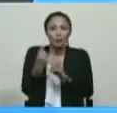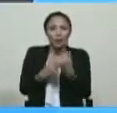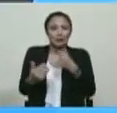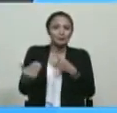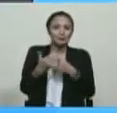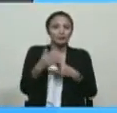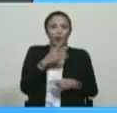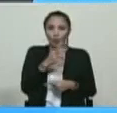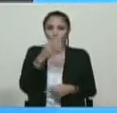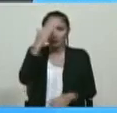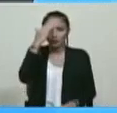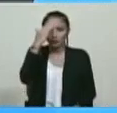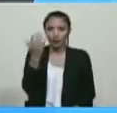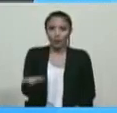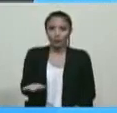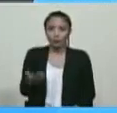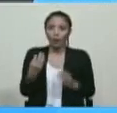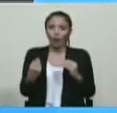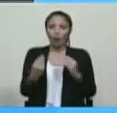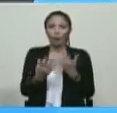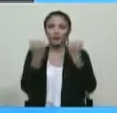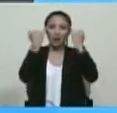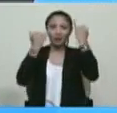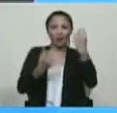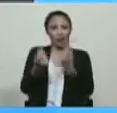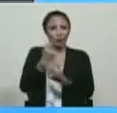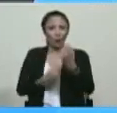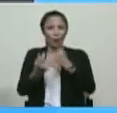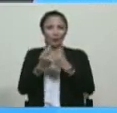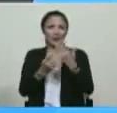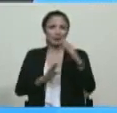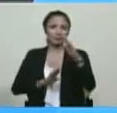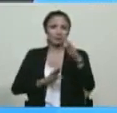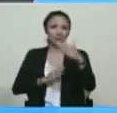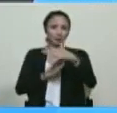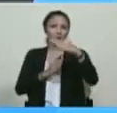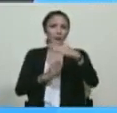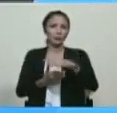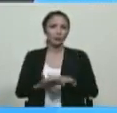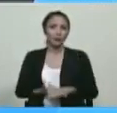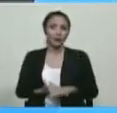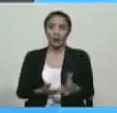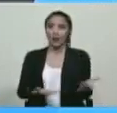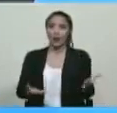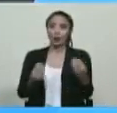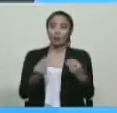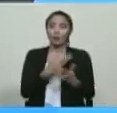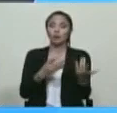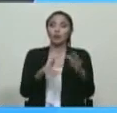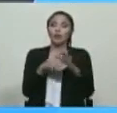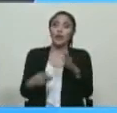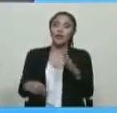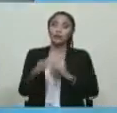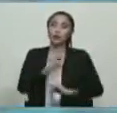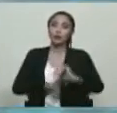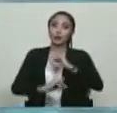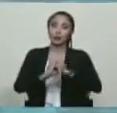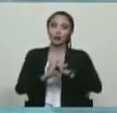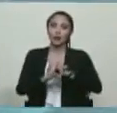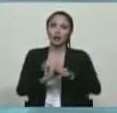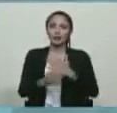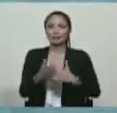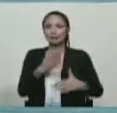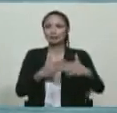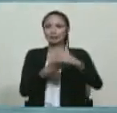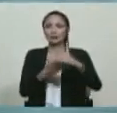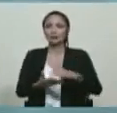ilegítimas medidas coercitivas unilaterales, fuera y dándole la espalda al derecho internacional público, dando